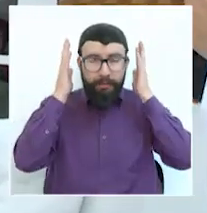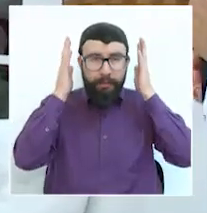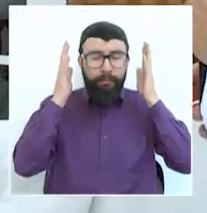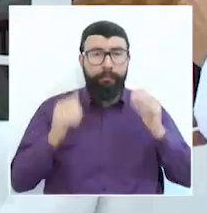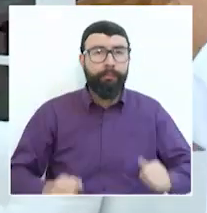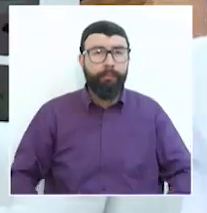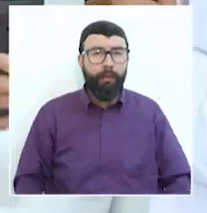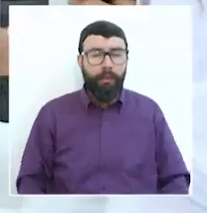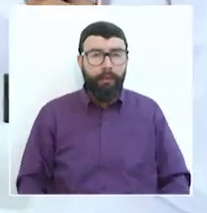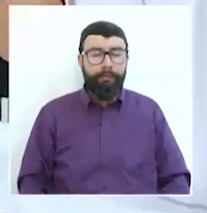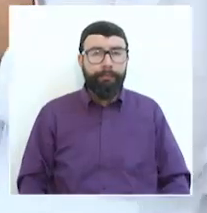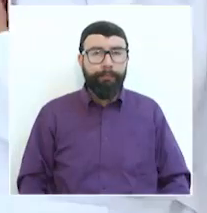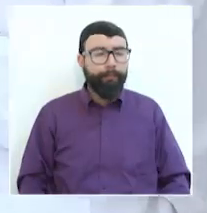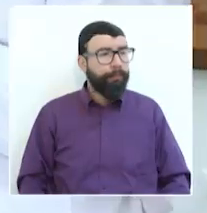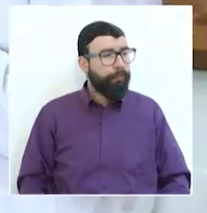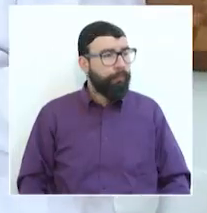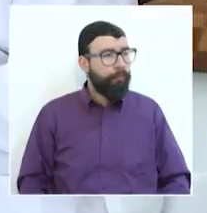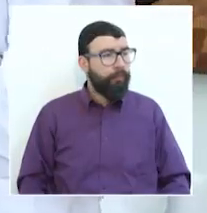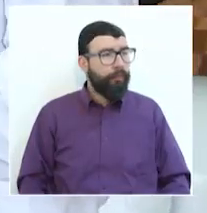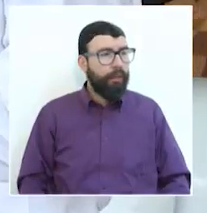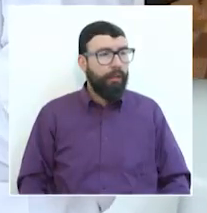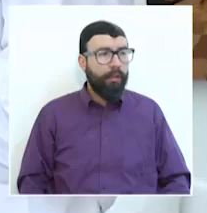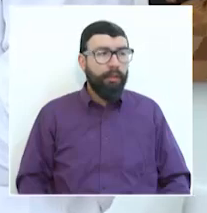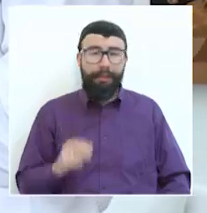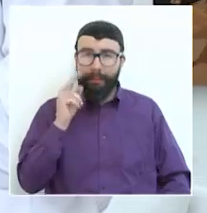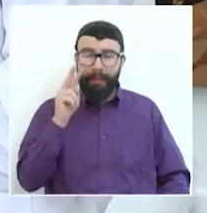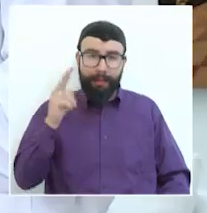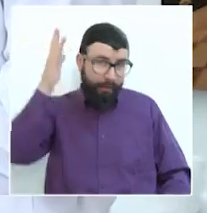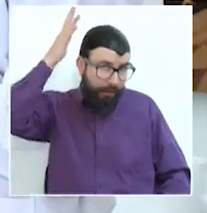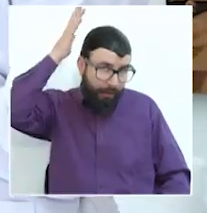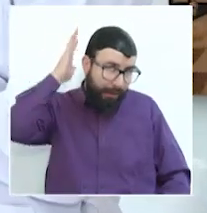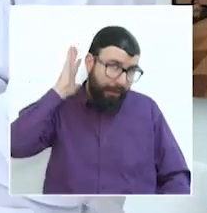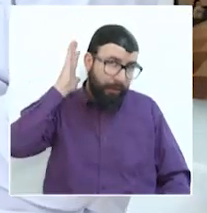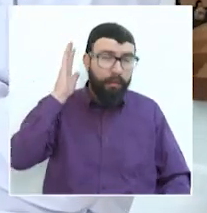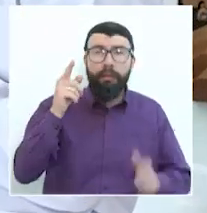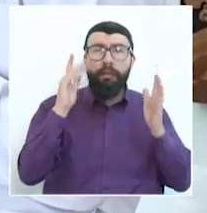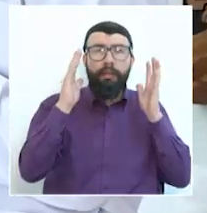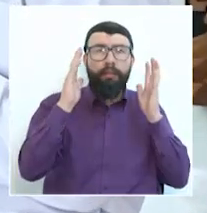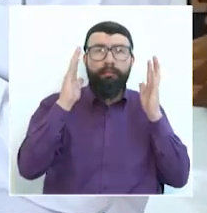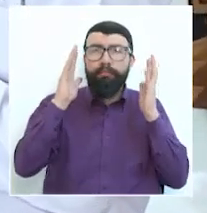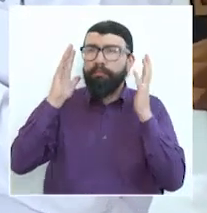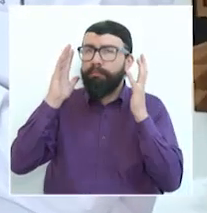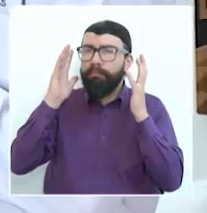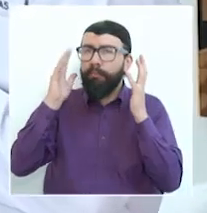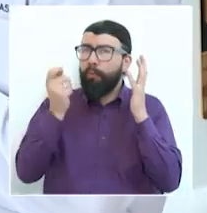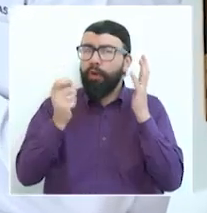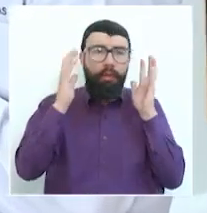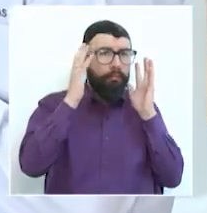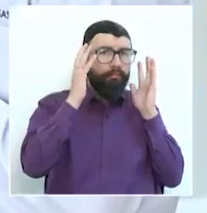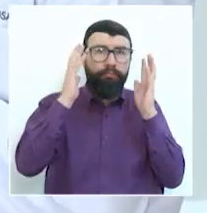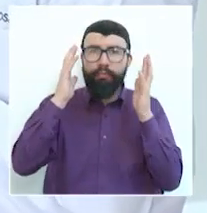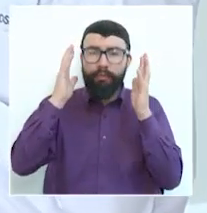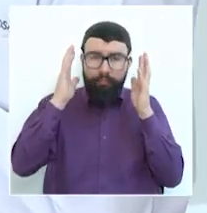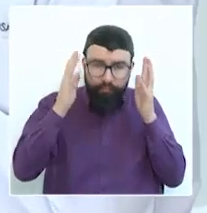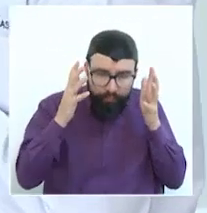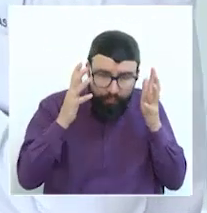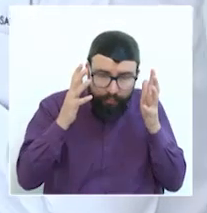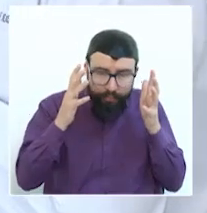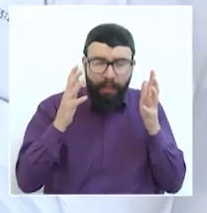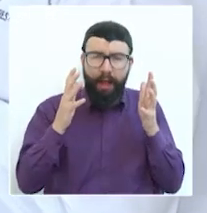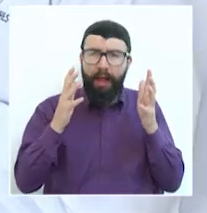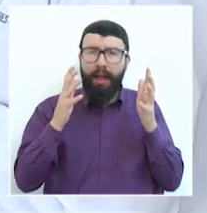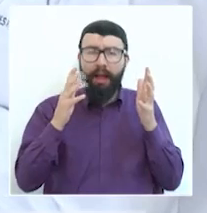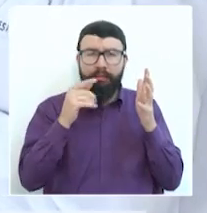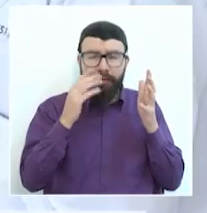me hago por acá, y comenzamos a ver que esta parte tiene una rotación hacia la izquierda y una inclinación hacia la